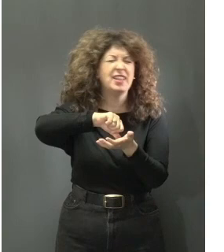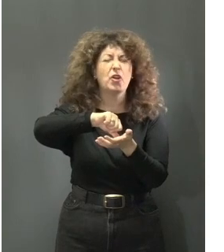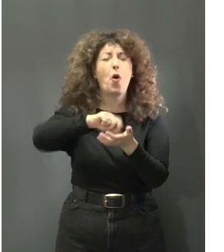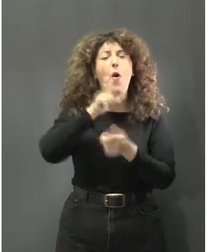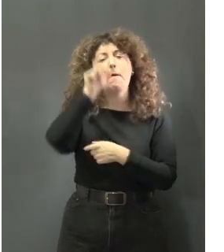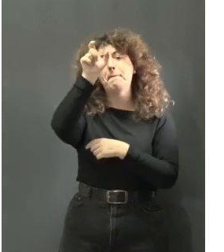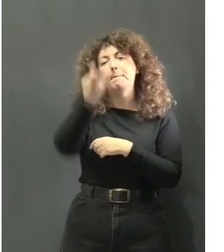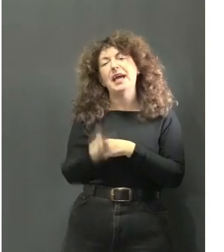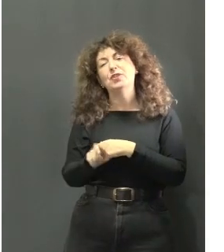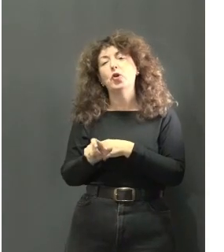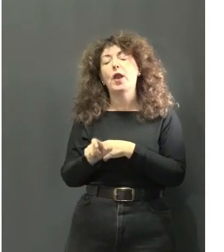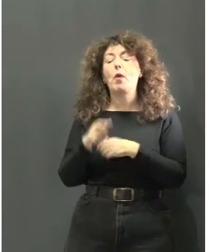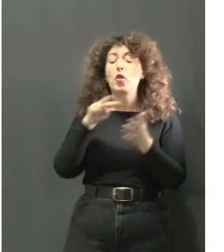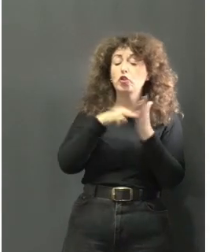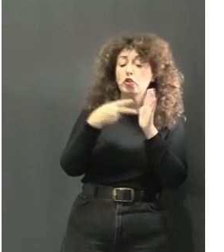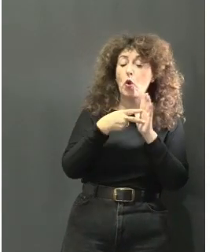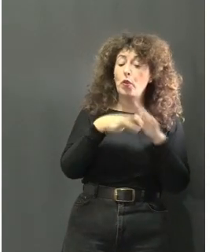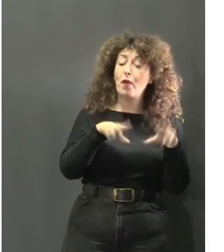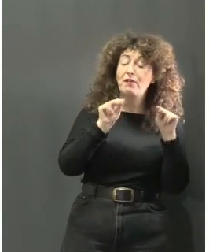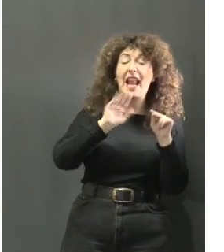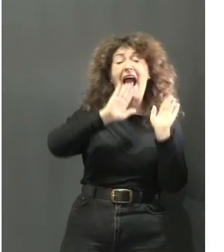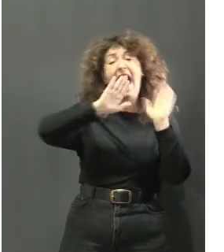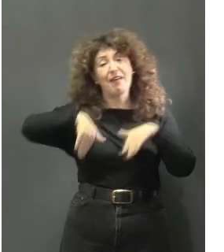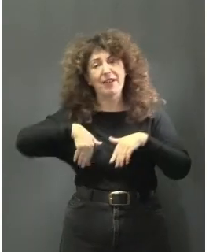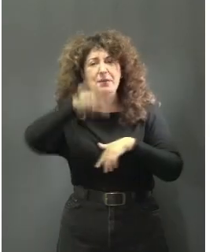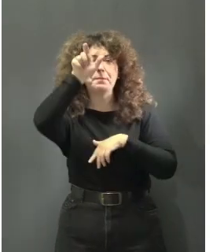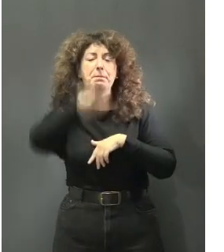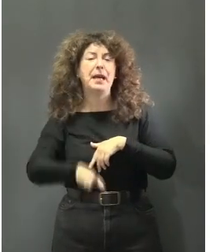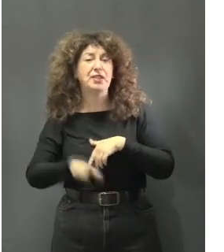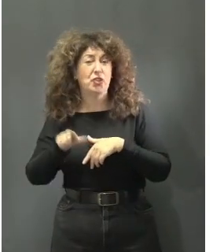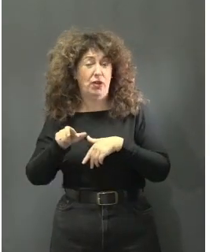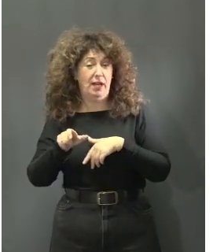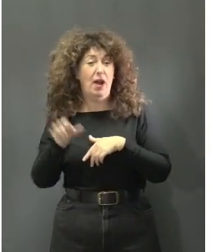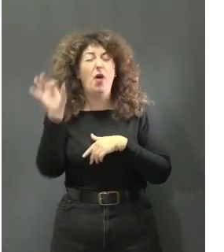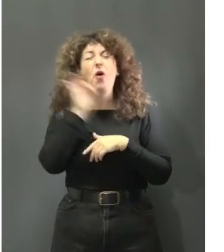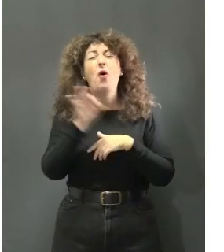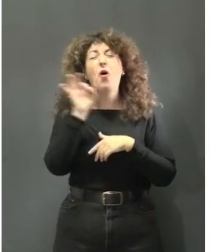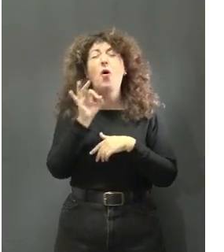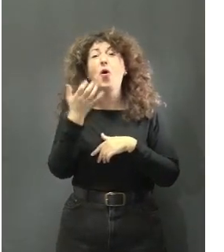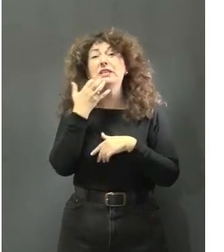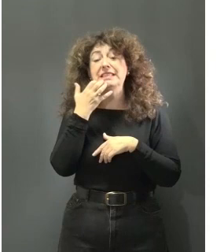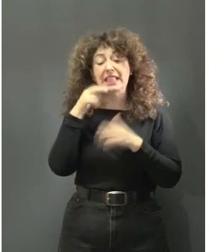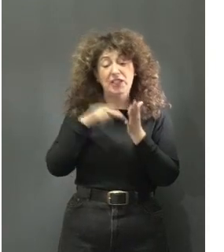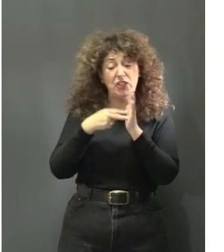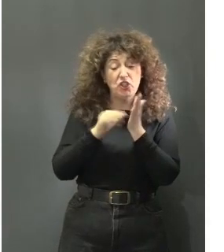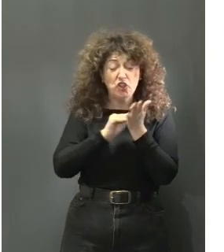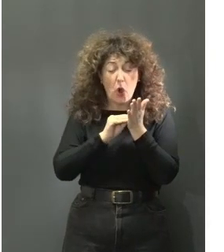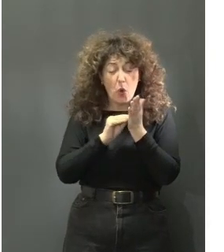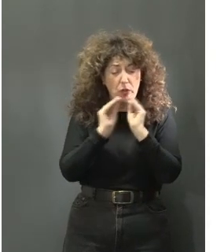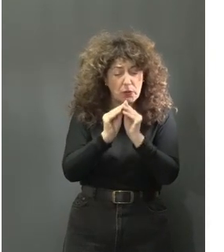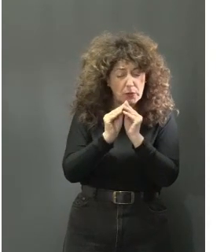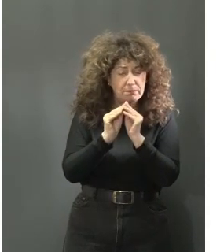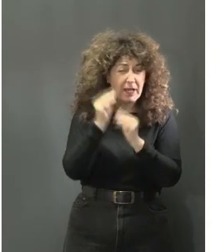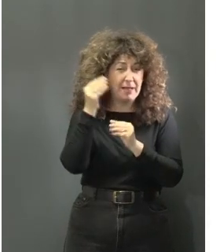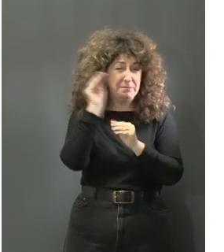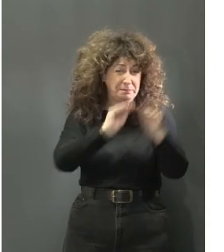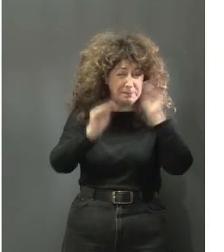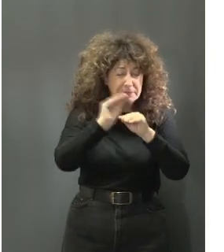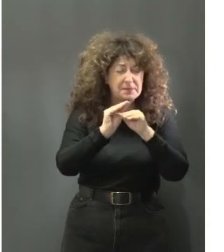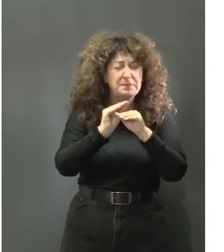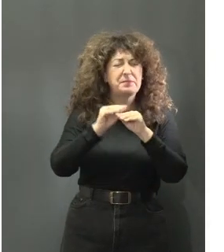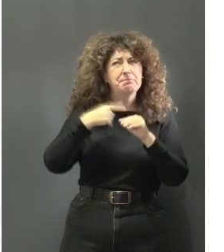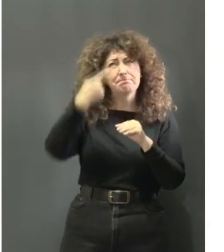validar? ¿Tenemos en cuenta en una solución esa diversidad que puede haber? No sé, porque yo creo que